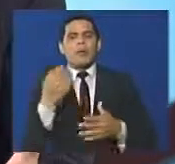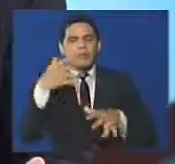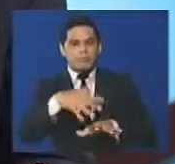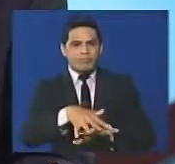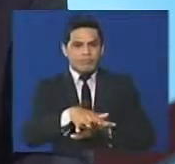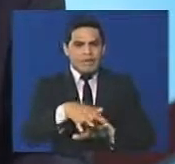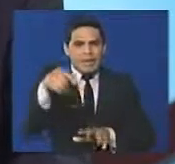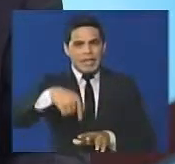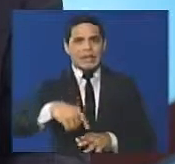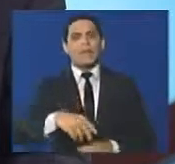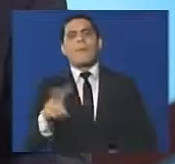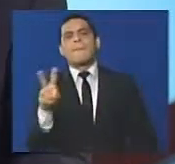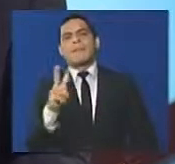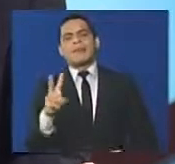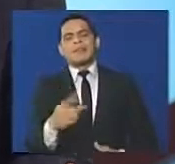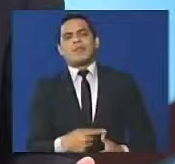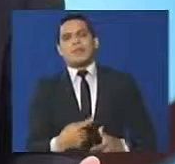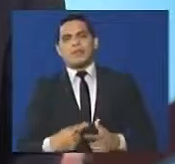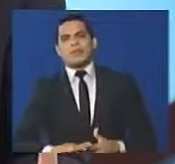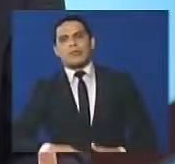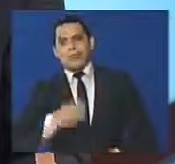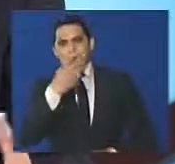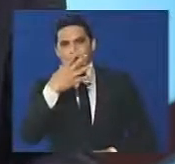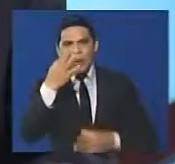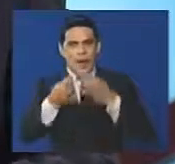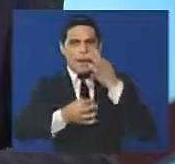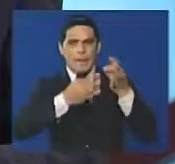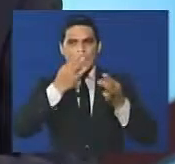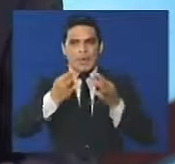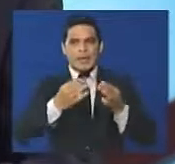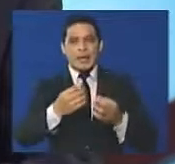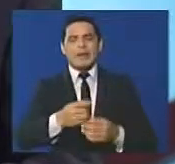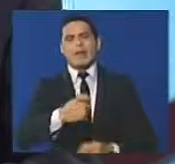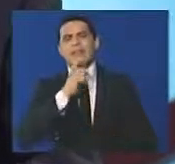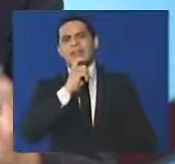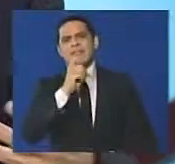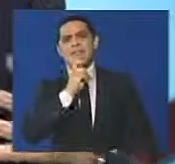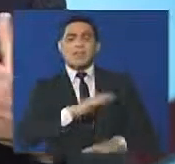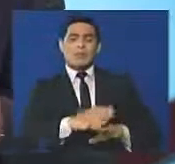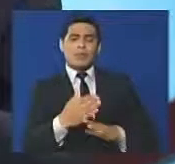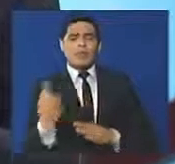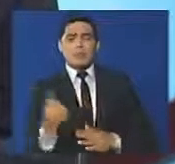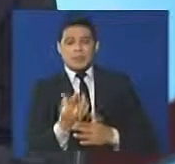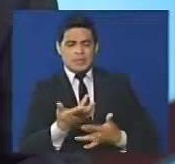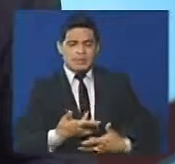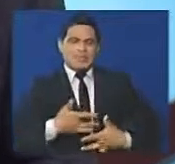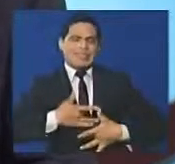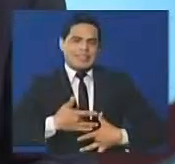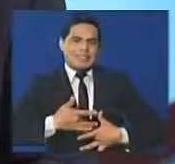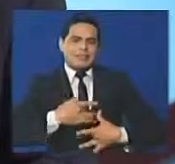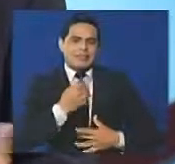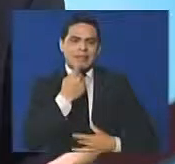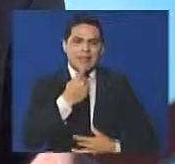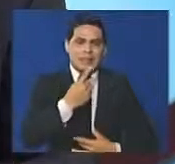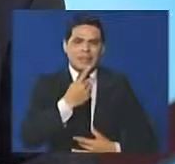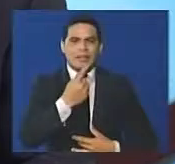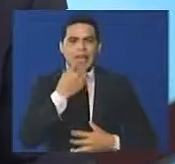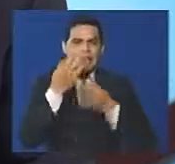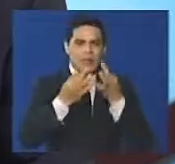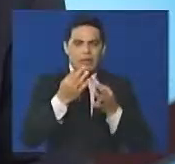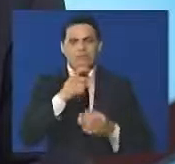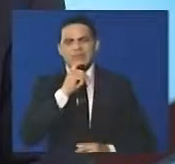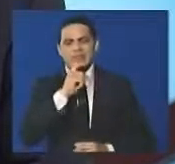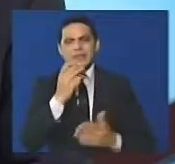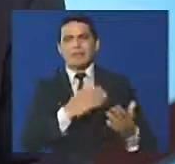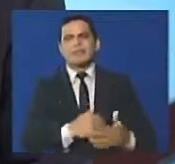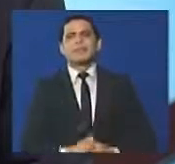lo que es, y eso es algo grande. No se puede explicar así porque se siente. Y entonces cuando combina las dos cosas es algo